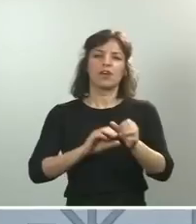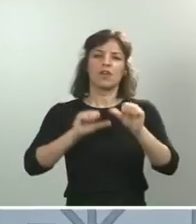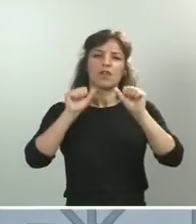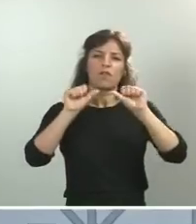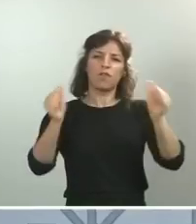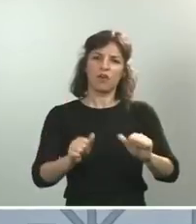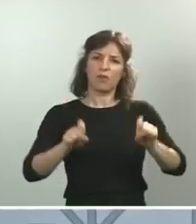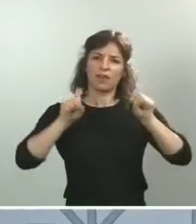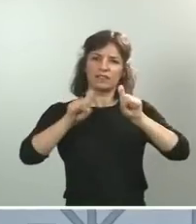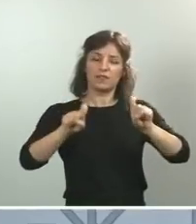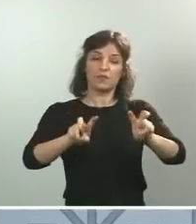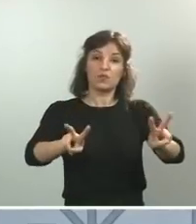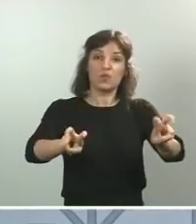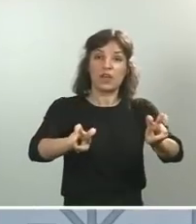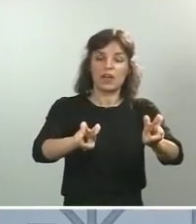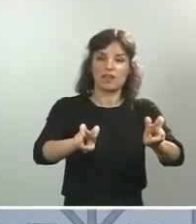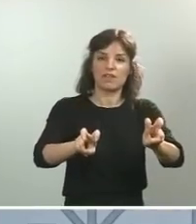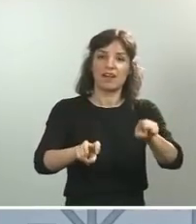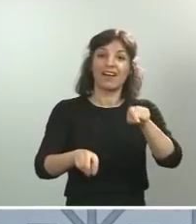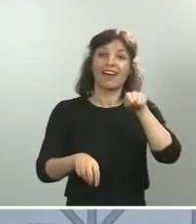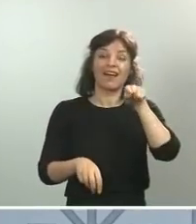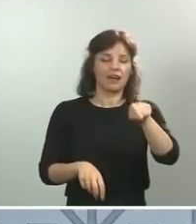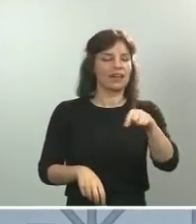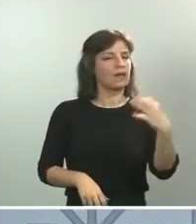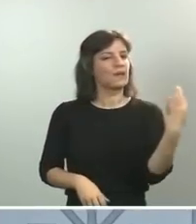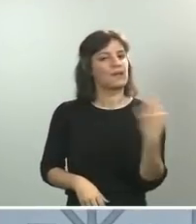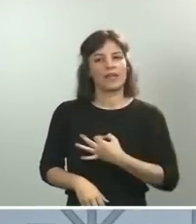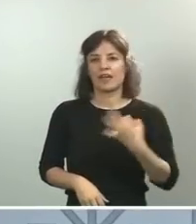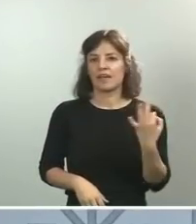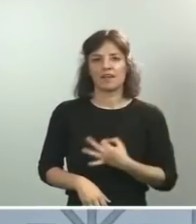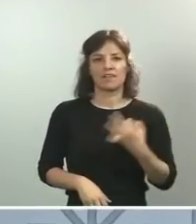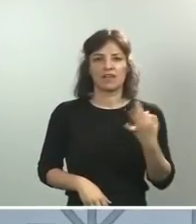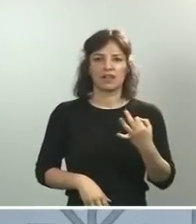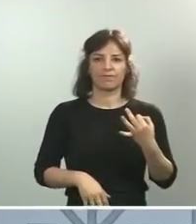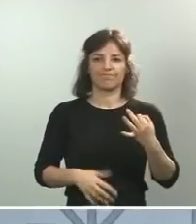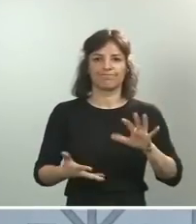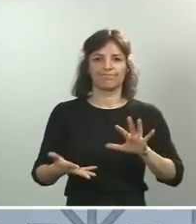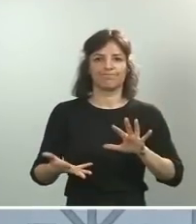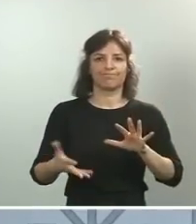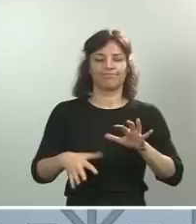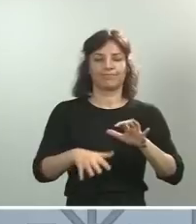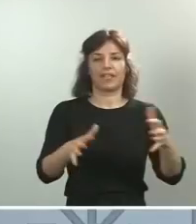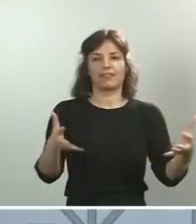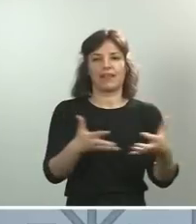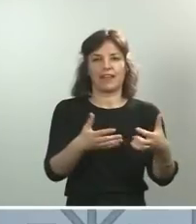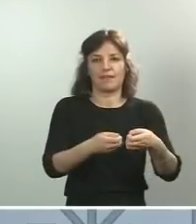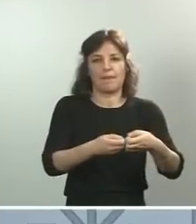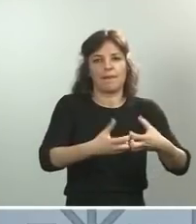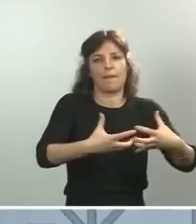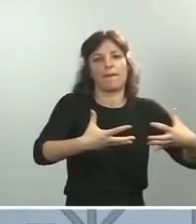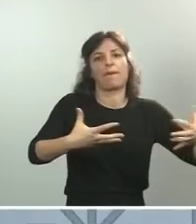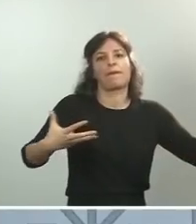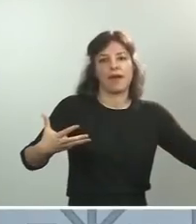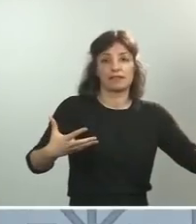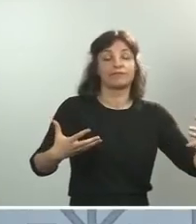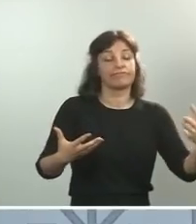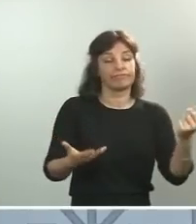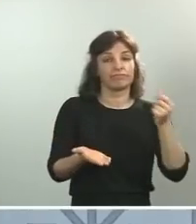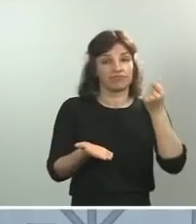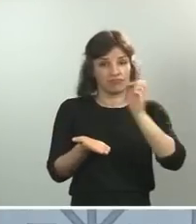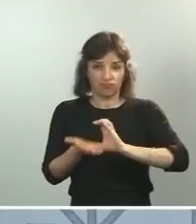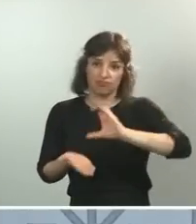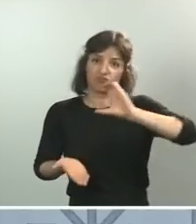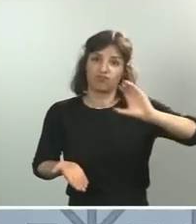requerirá un aumento de la digitalización, que requerirá inversión en las